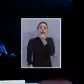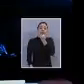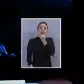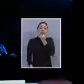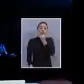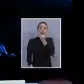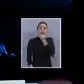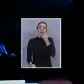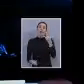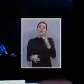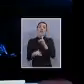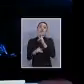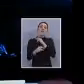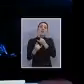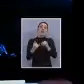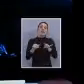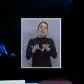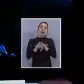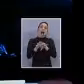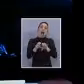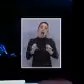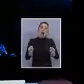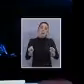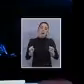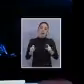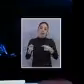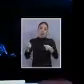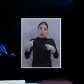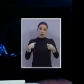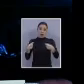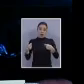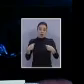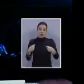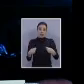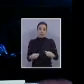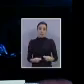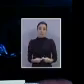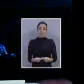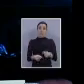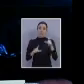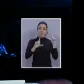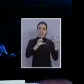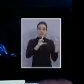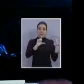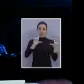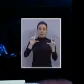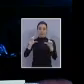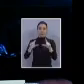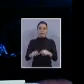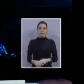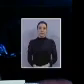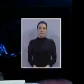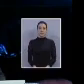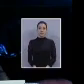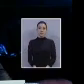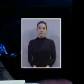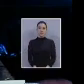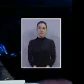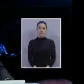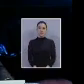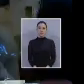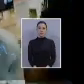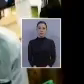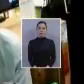y llegó a un acuerdo con la tienda. La nota de Constanza Bello nos aclara.